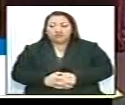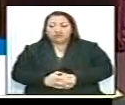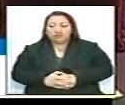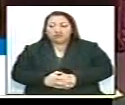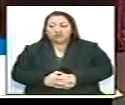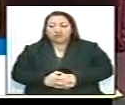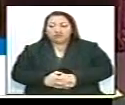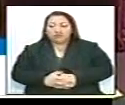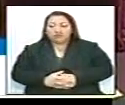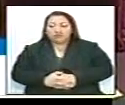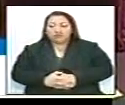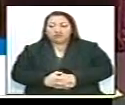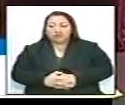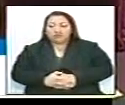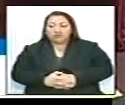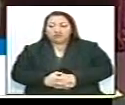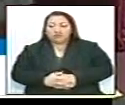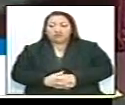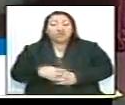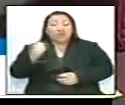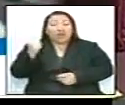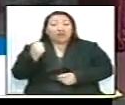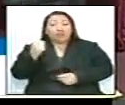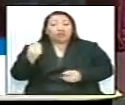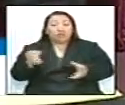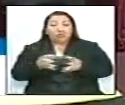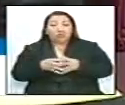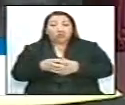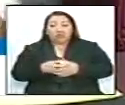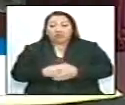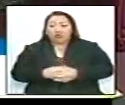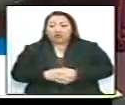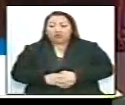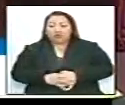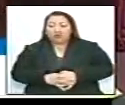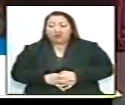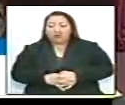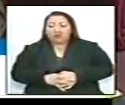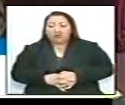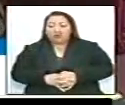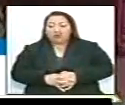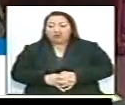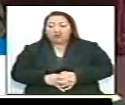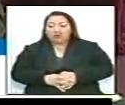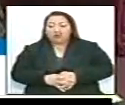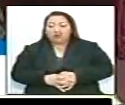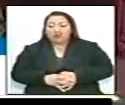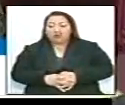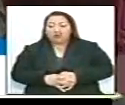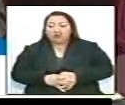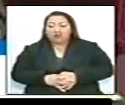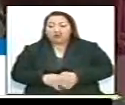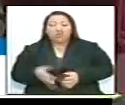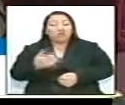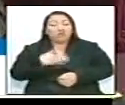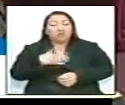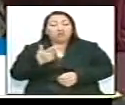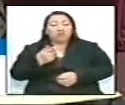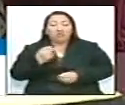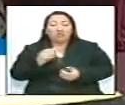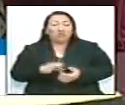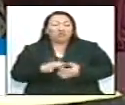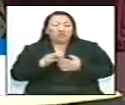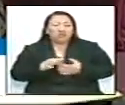Porque si esto es que apresura los plazos, y por último, Presidenta, ya un tema de opinión, a mí me resulta sumamente